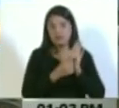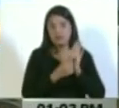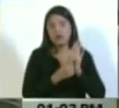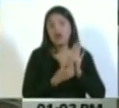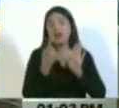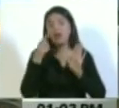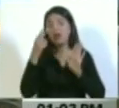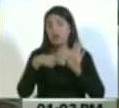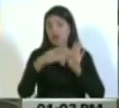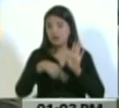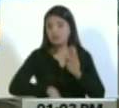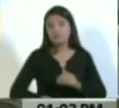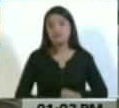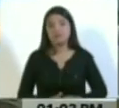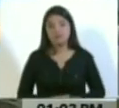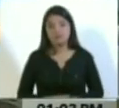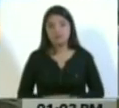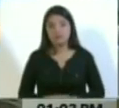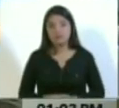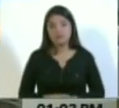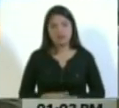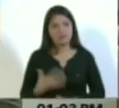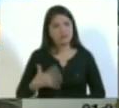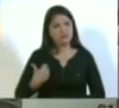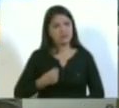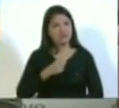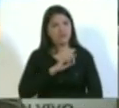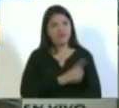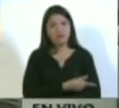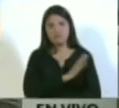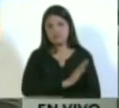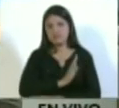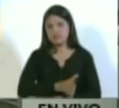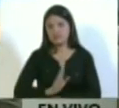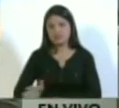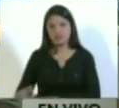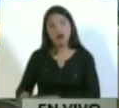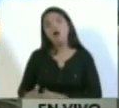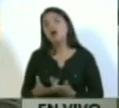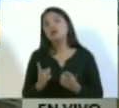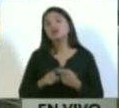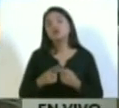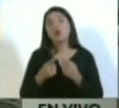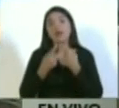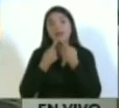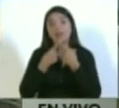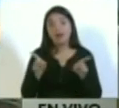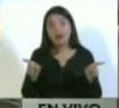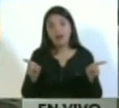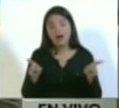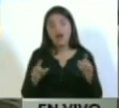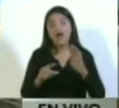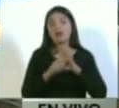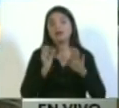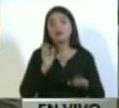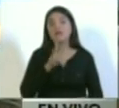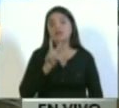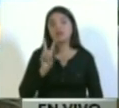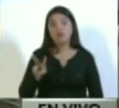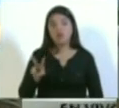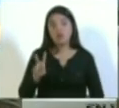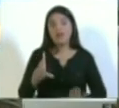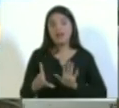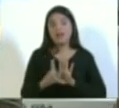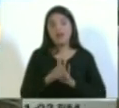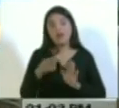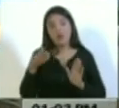También vamos a aplicar muy duro lo que tiene que ver sobre la obligación de declarar, artículo 22 de la